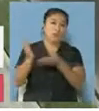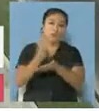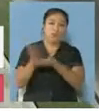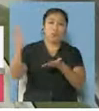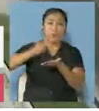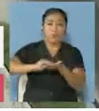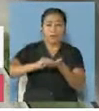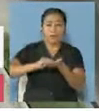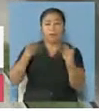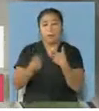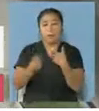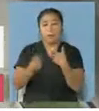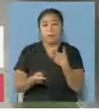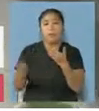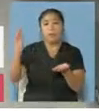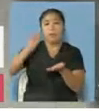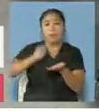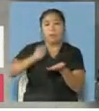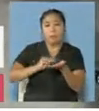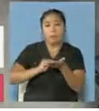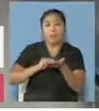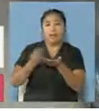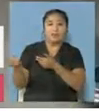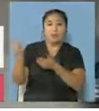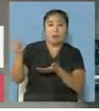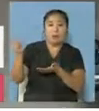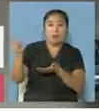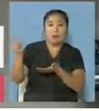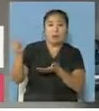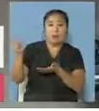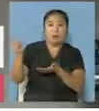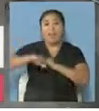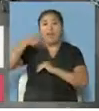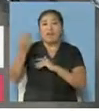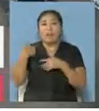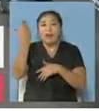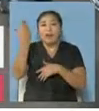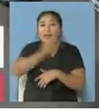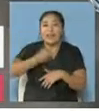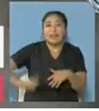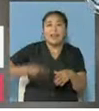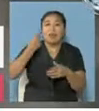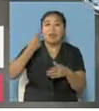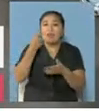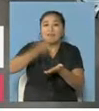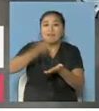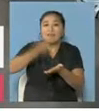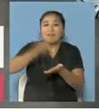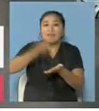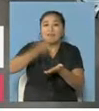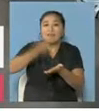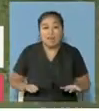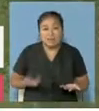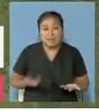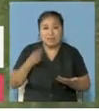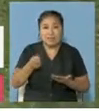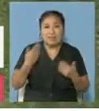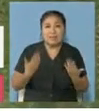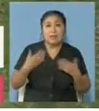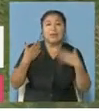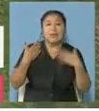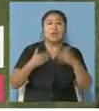más, para poder generar un mayor ingreso de divisas, para que el Estado cuente con mayor cantidad de recursos para